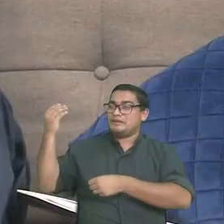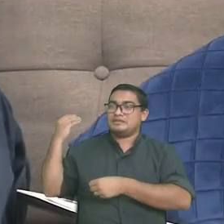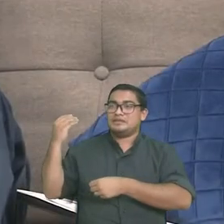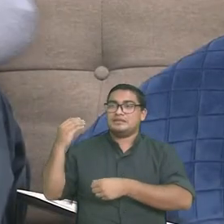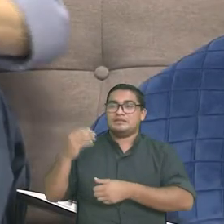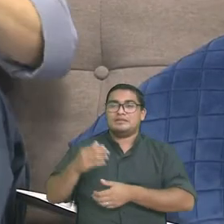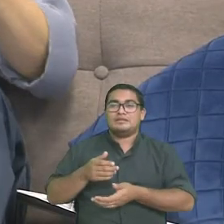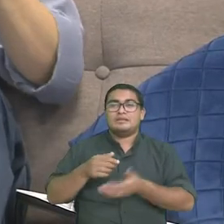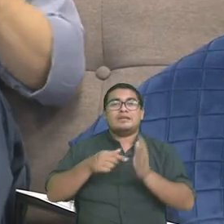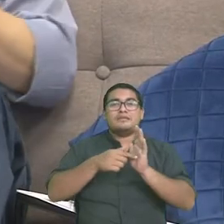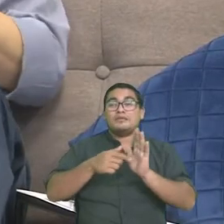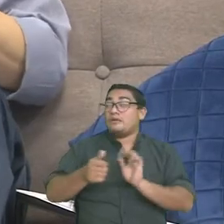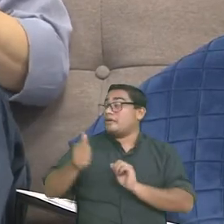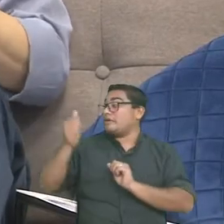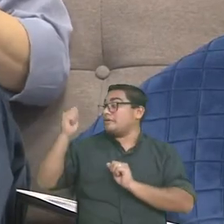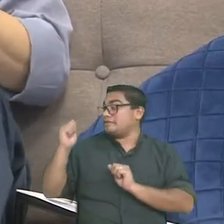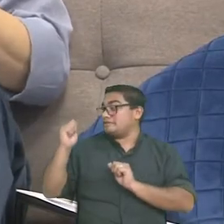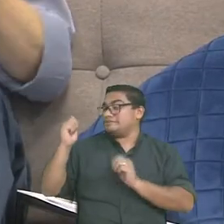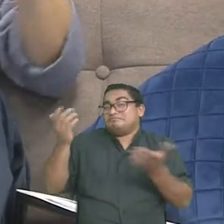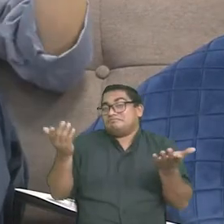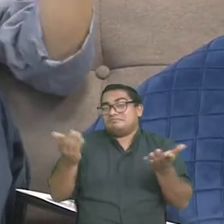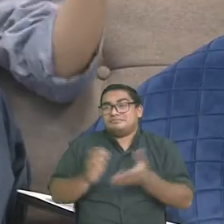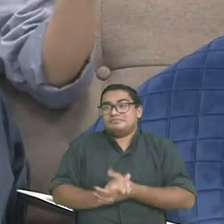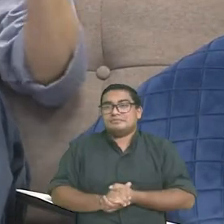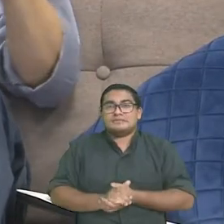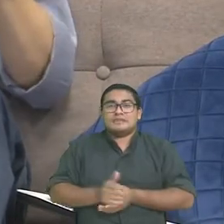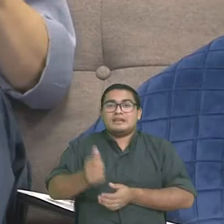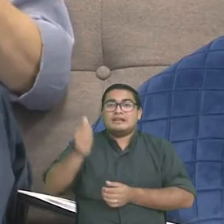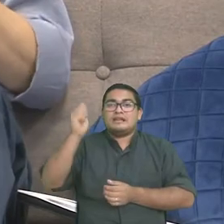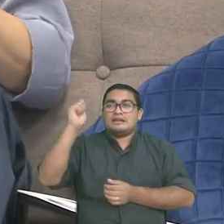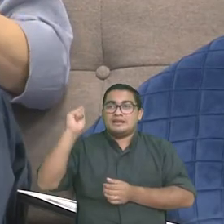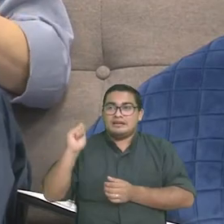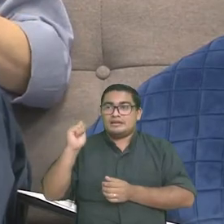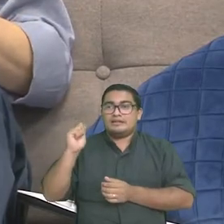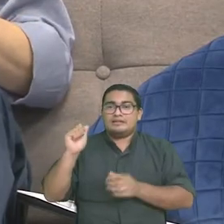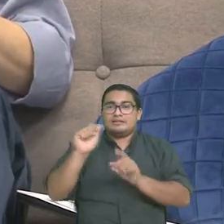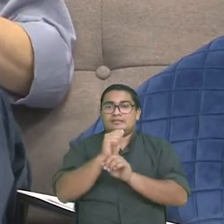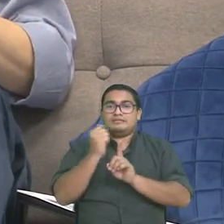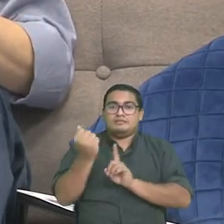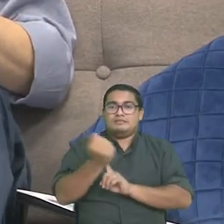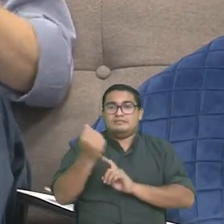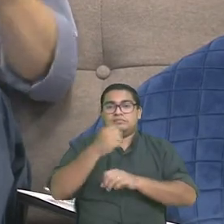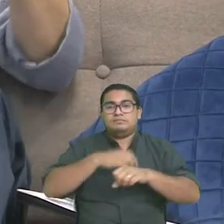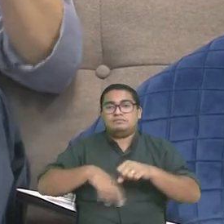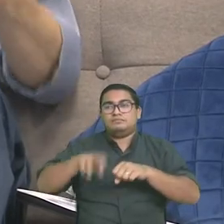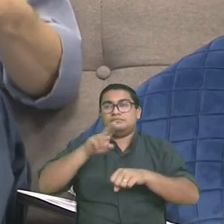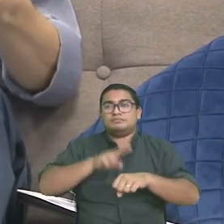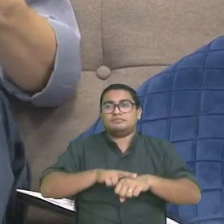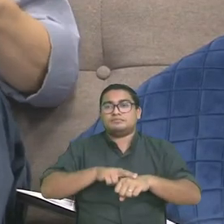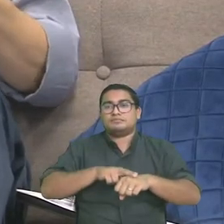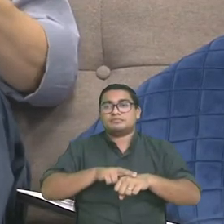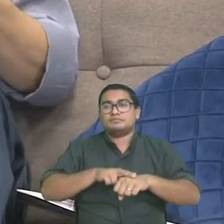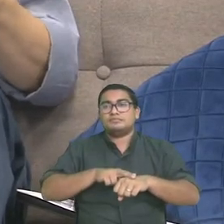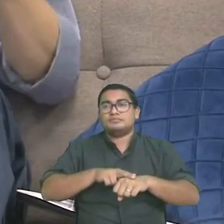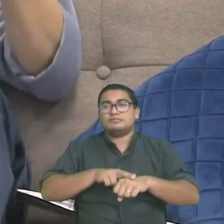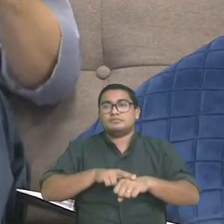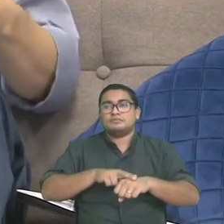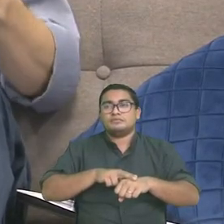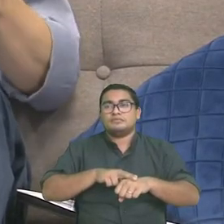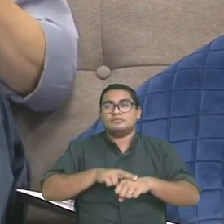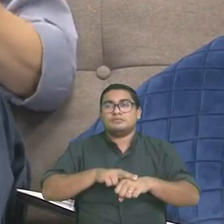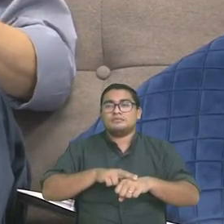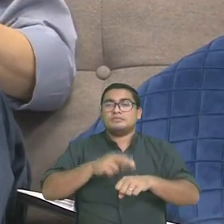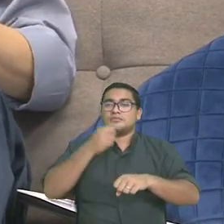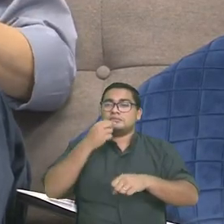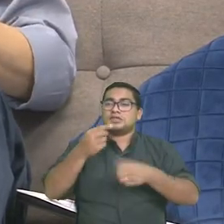a ir un día atrás. Apenas ayer el Parlamento Nacional recibió para